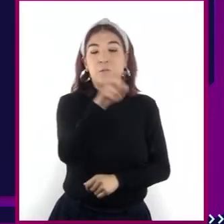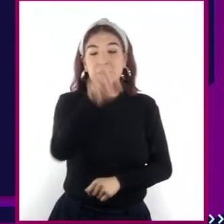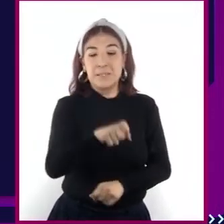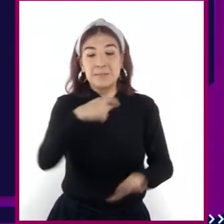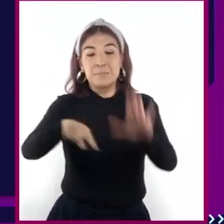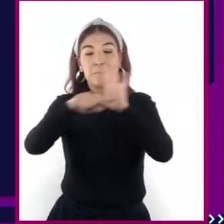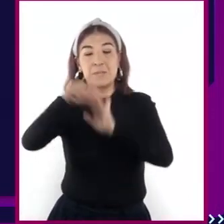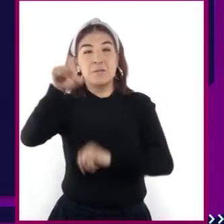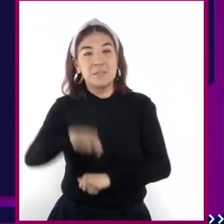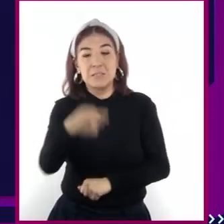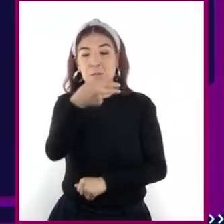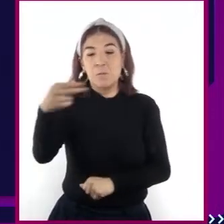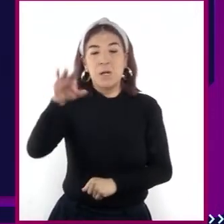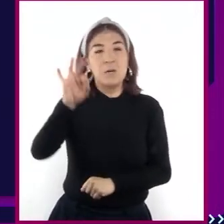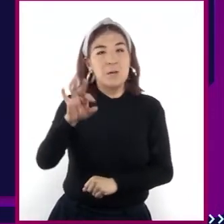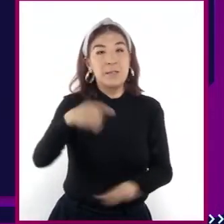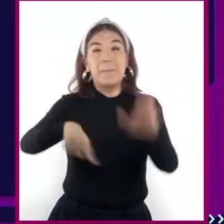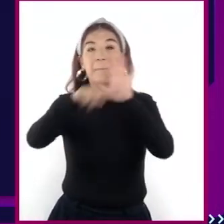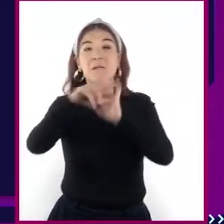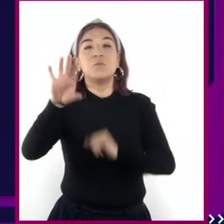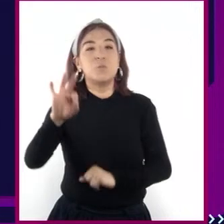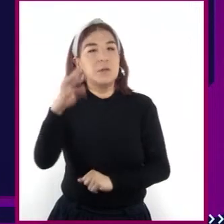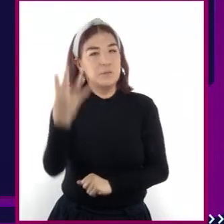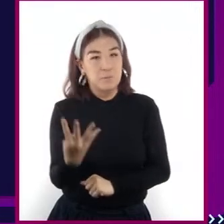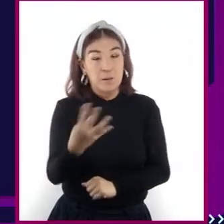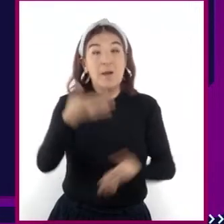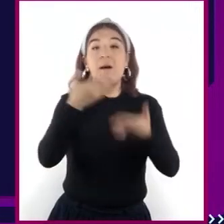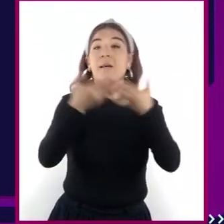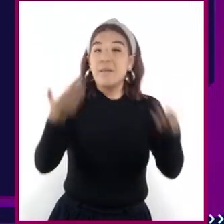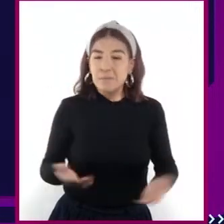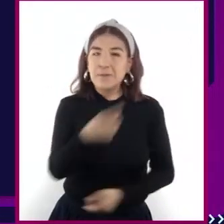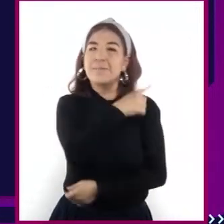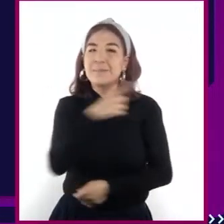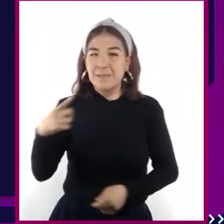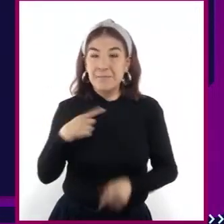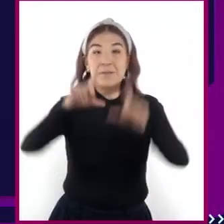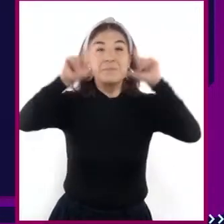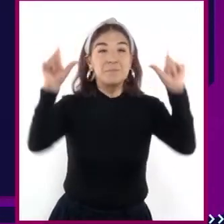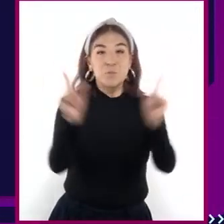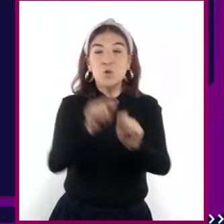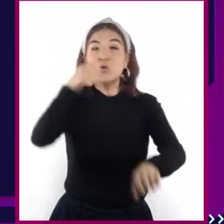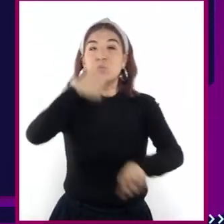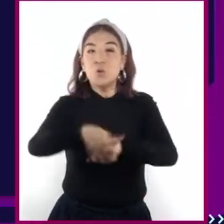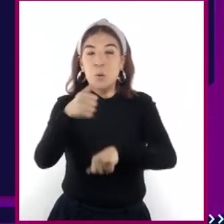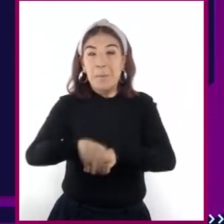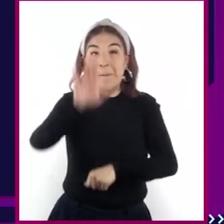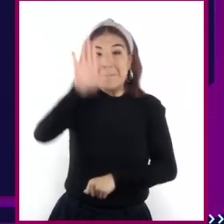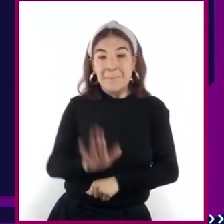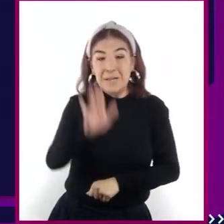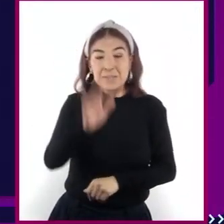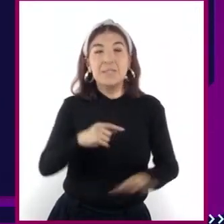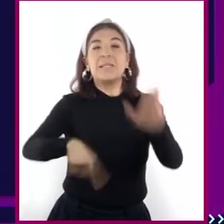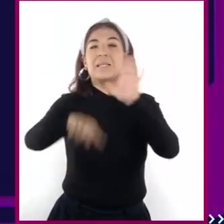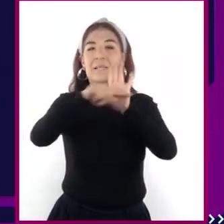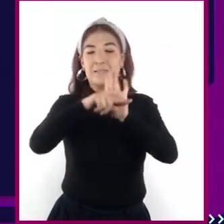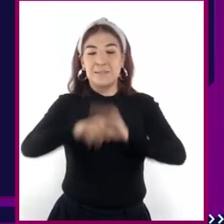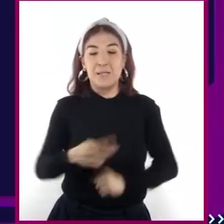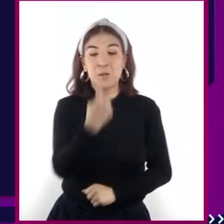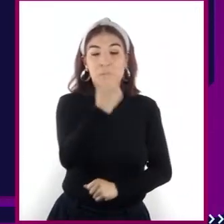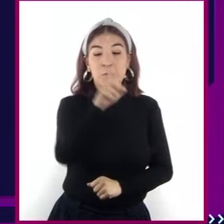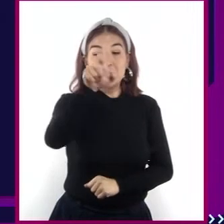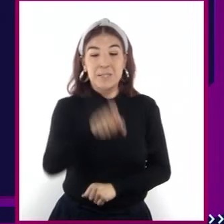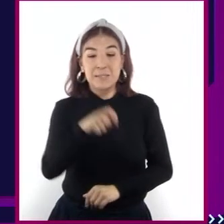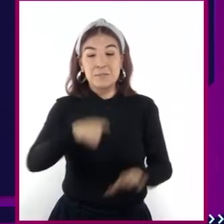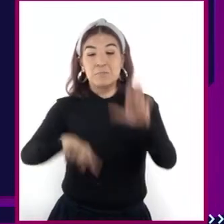x igual a 40 menos 44. Ahora solo debemos de reducir los términos semejantes, restando